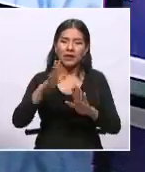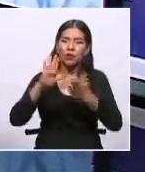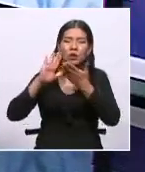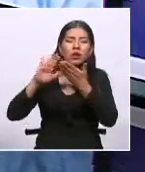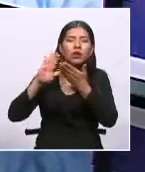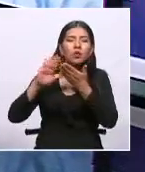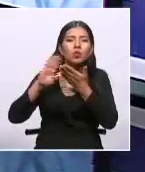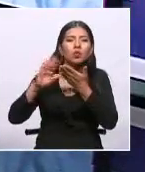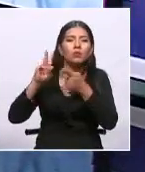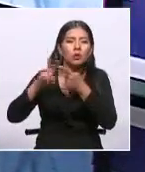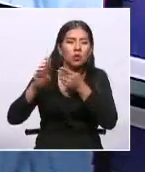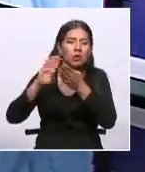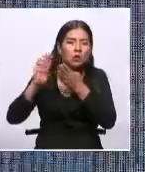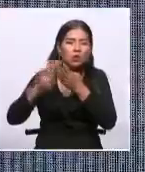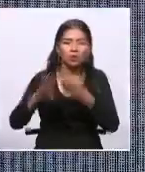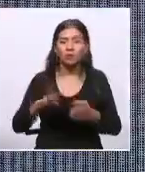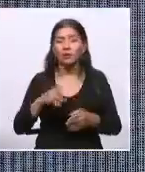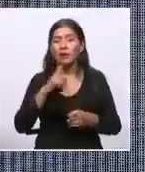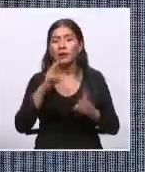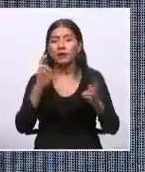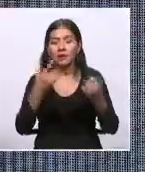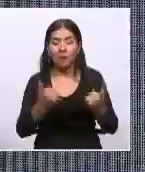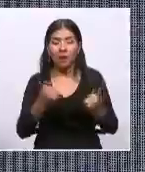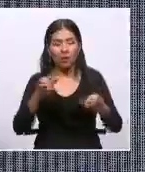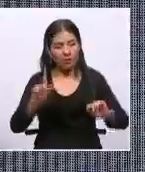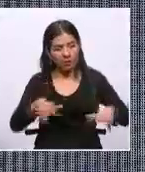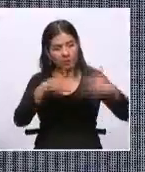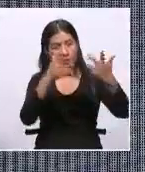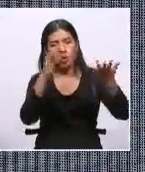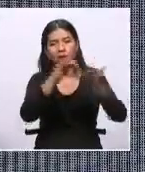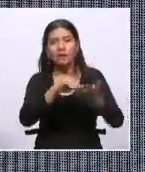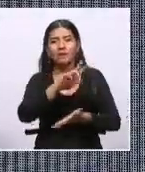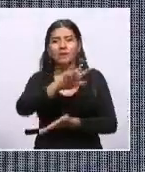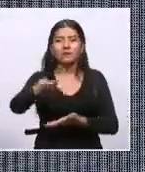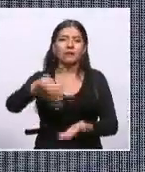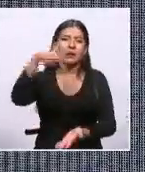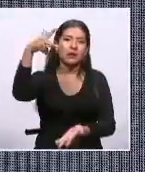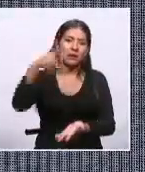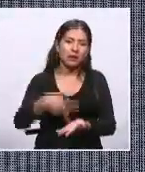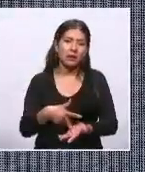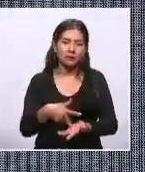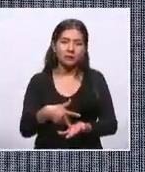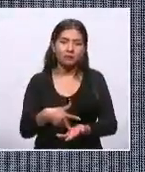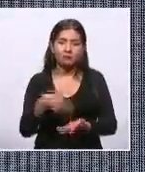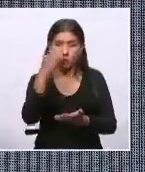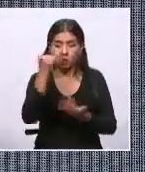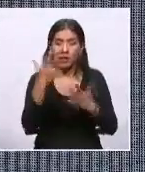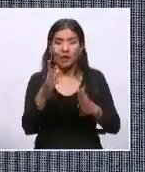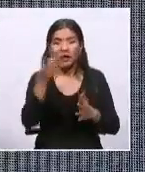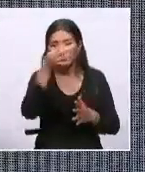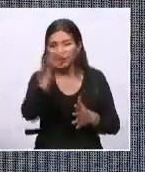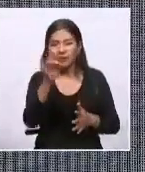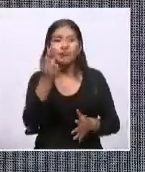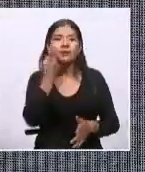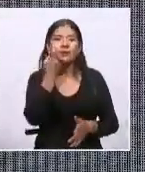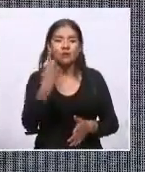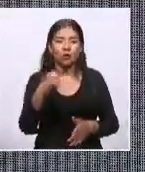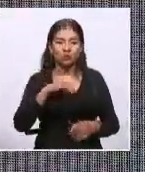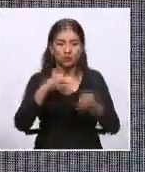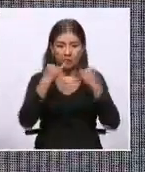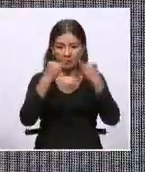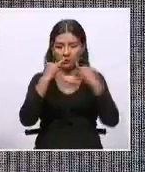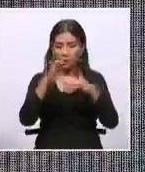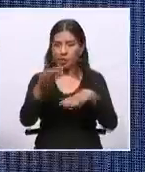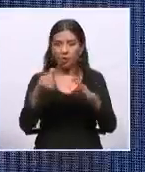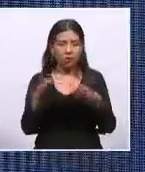corte, disculpas, pero debo volver al Plan 3000, porque hace un momento informábamos y las